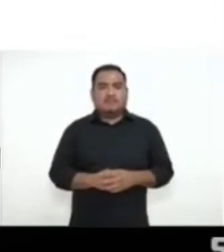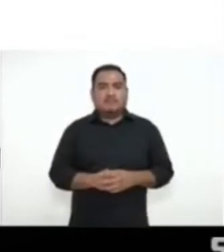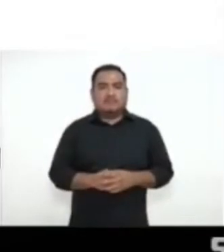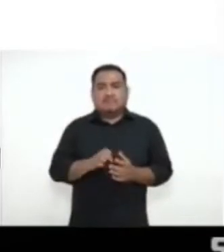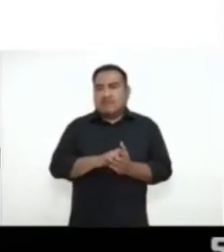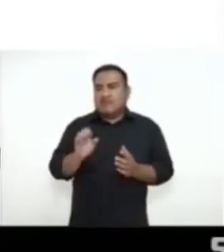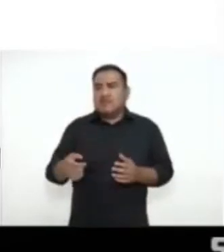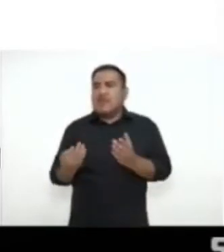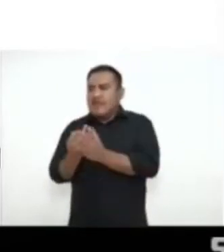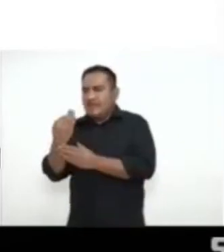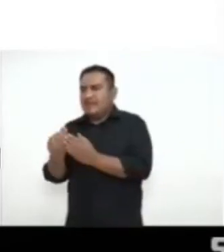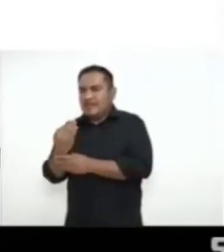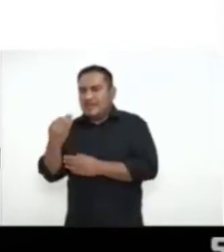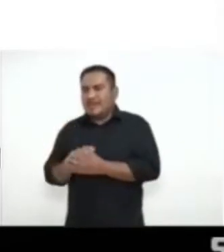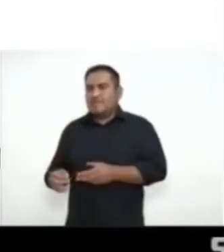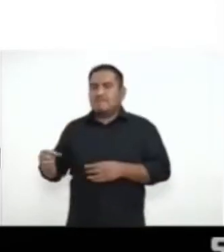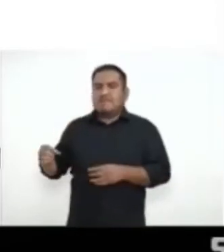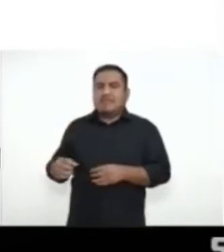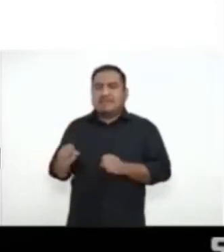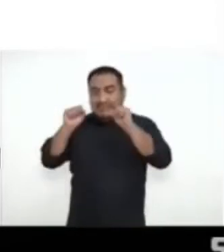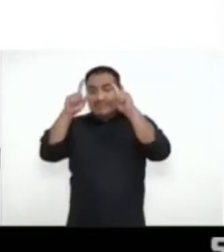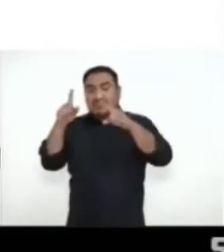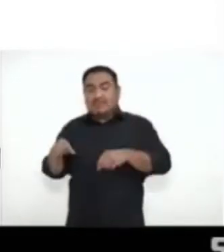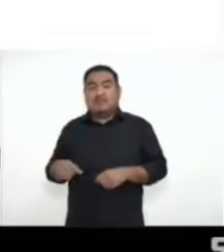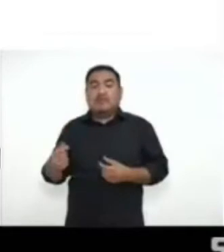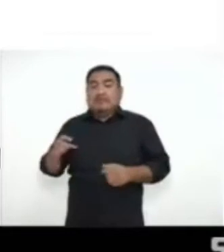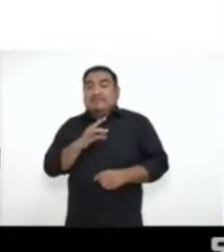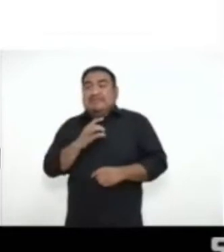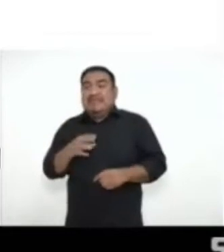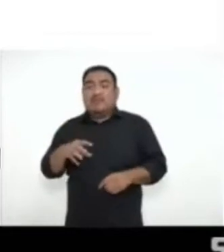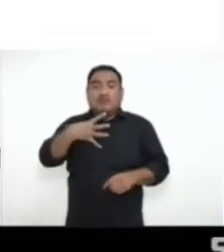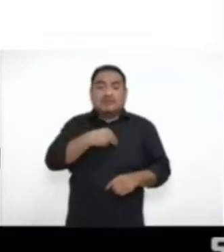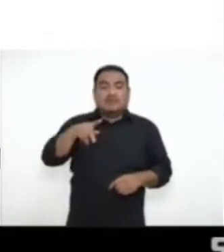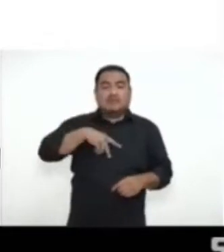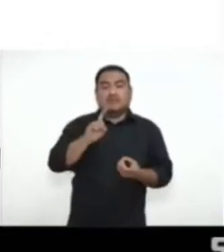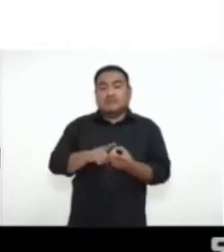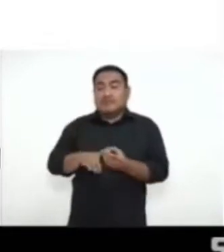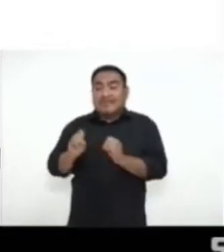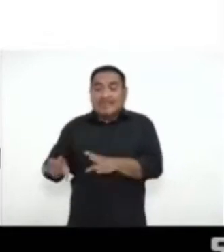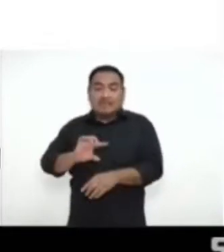Tengo miedo en la mañana que me levanto porque no sé ahora dónde voy a dejar a mis criaturas